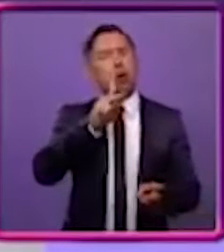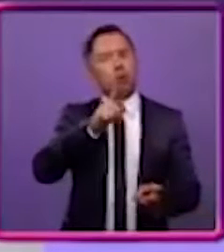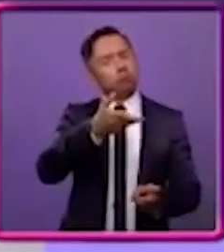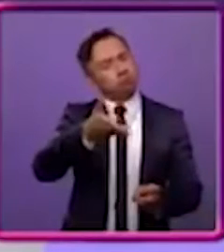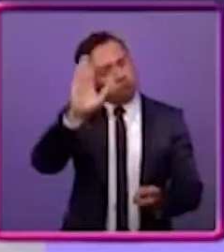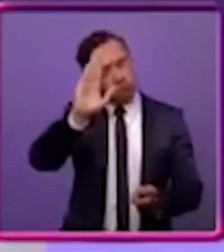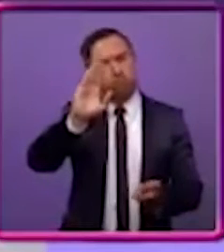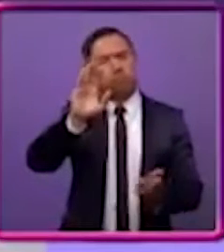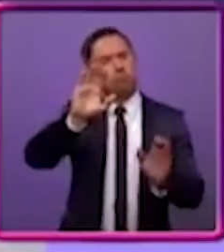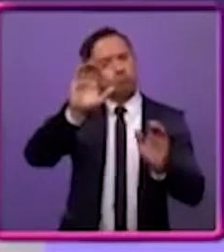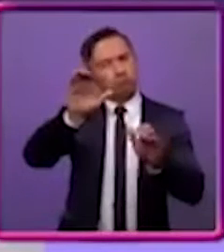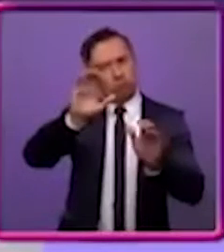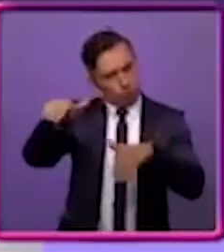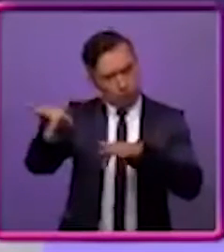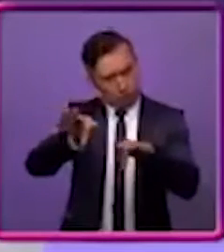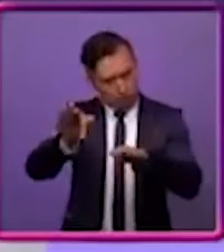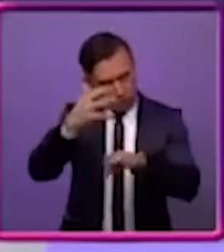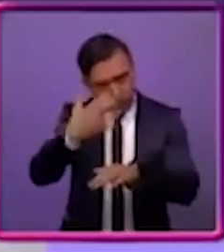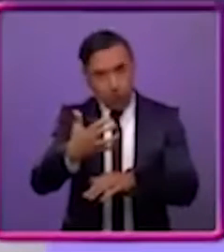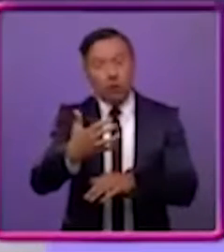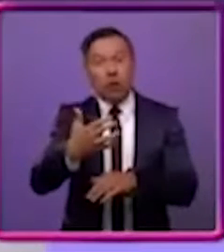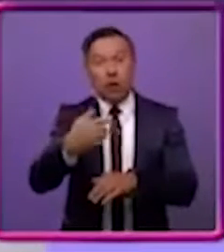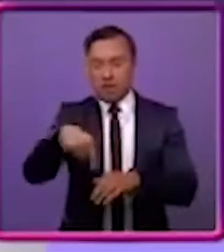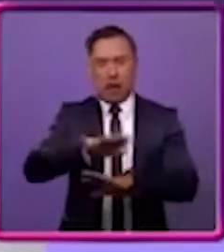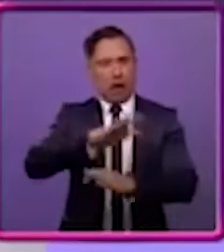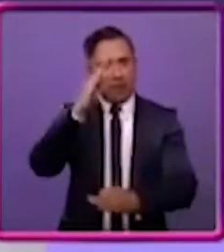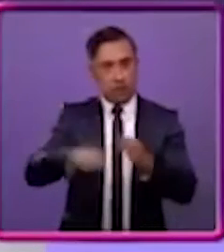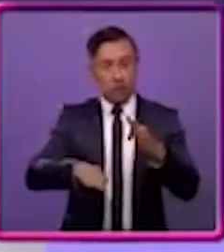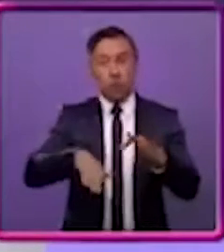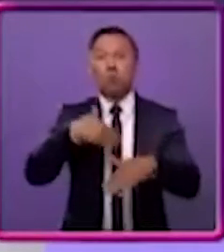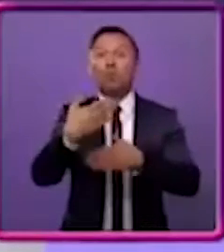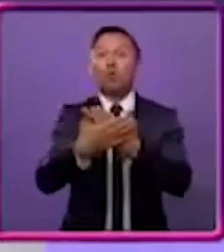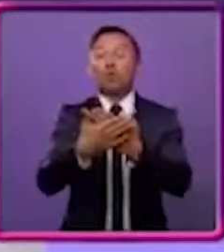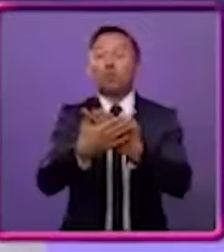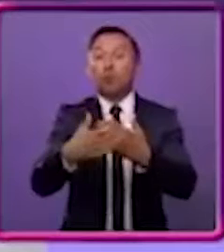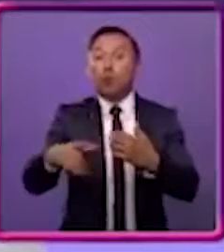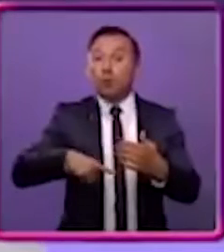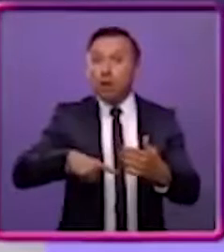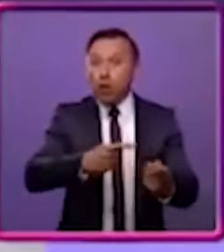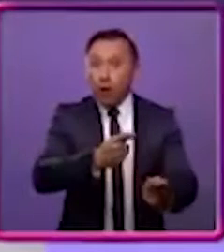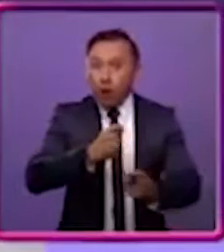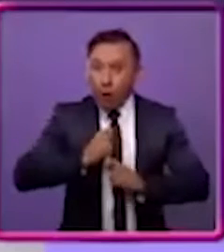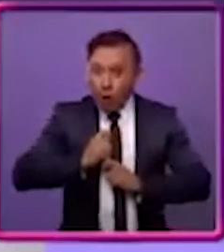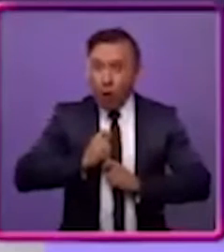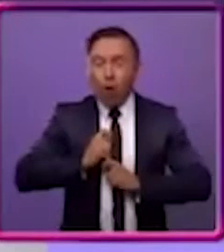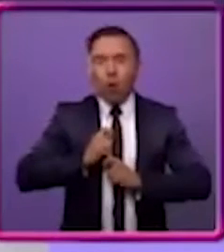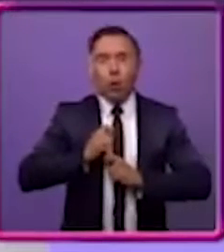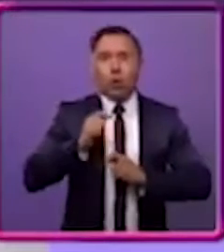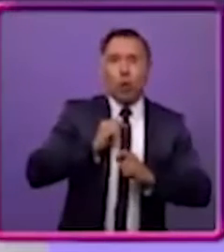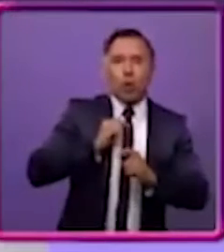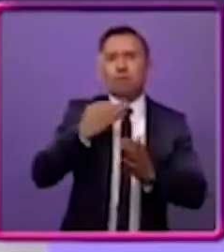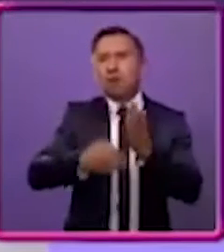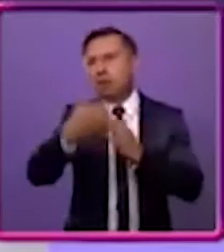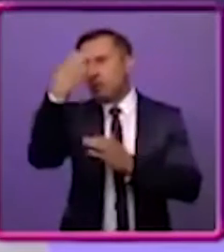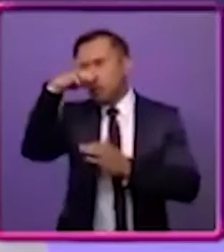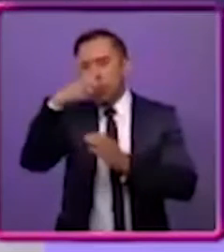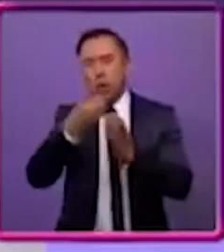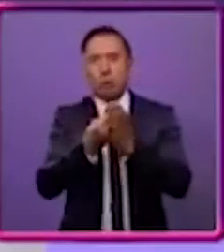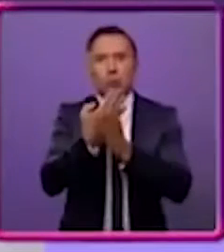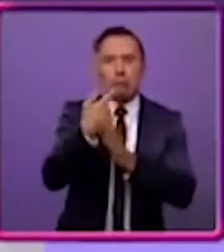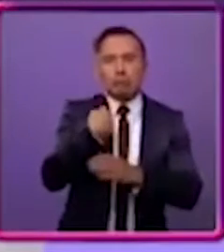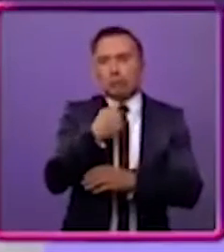en nuestro gobierno, el primer gobierno ciudadano, nadie va a llegar a aprender y nadie va a llegar a improvisar. Si alguien